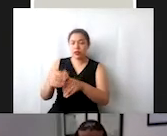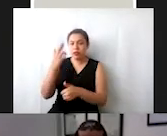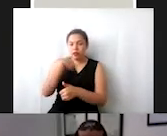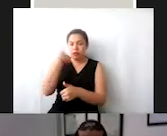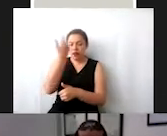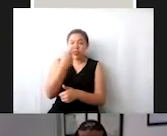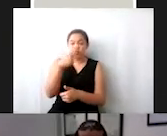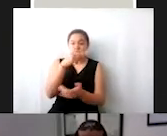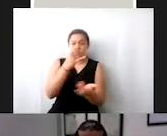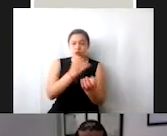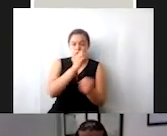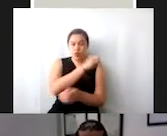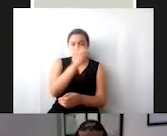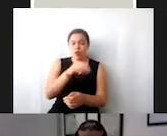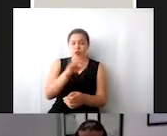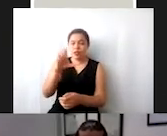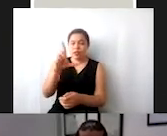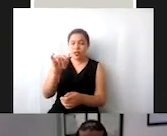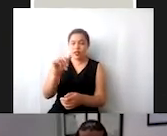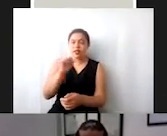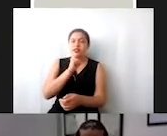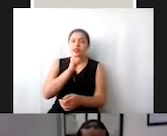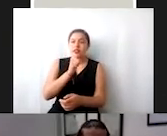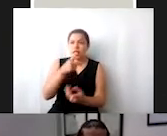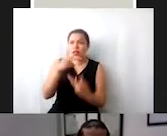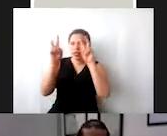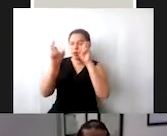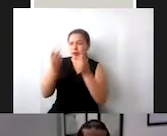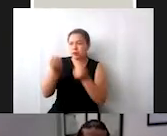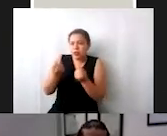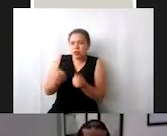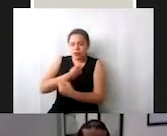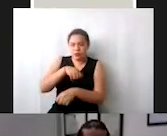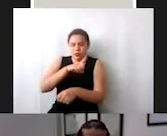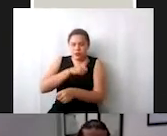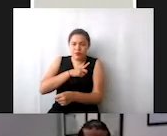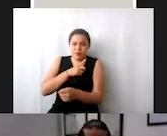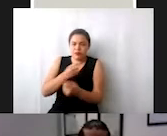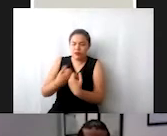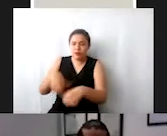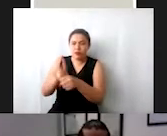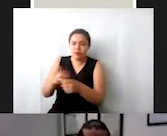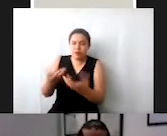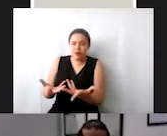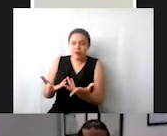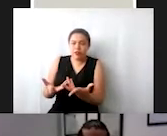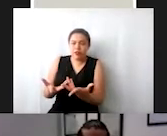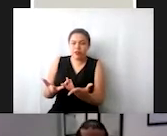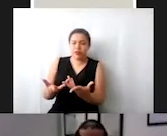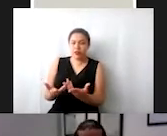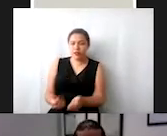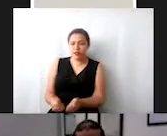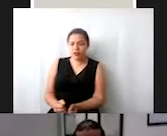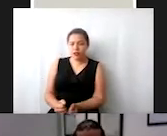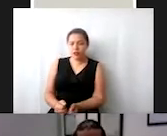sus obligaciones fiscales, por ejemplo, en materia de seguridad social. Entonces van y